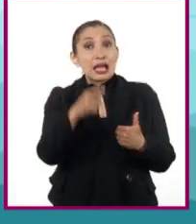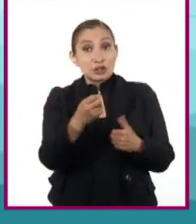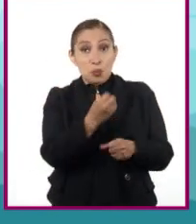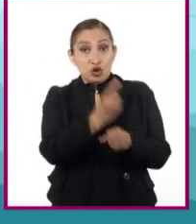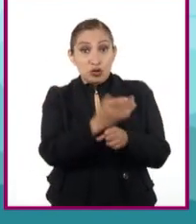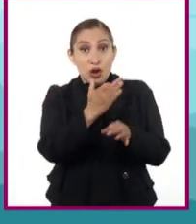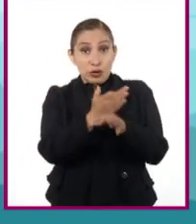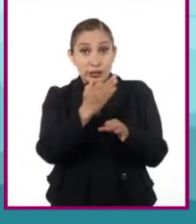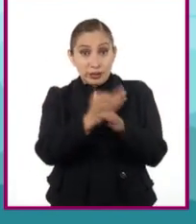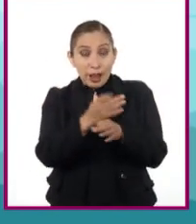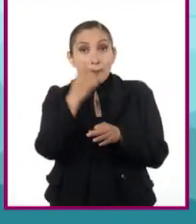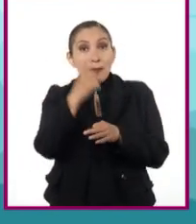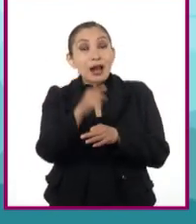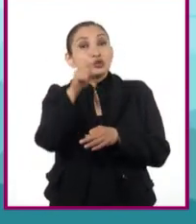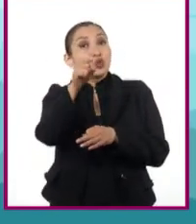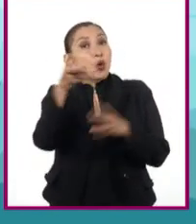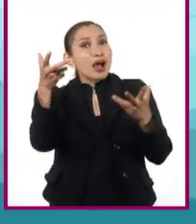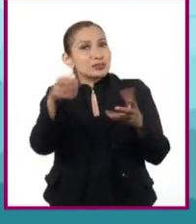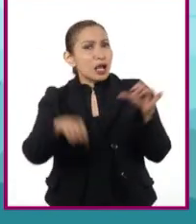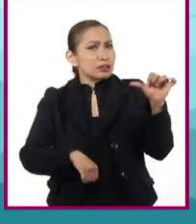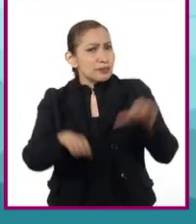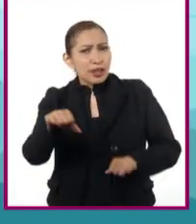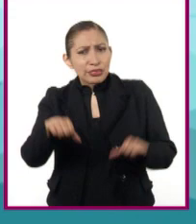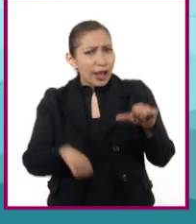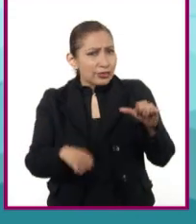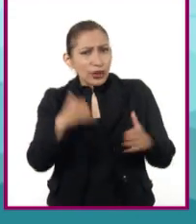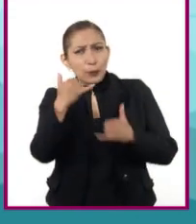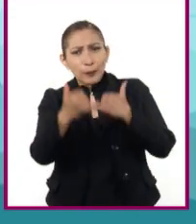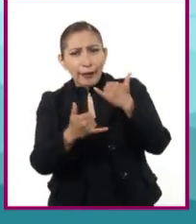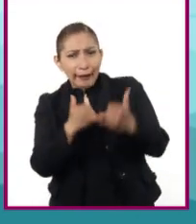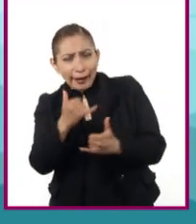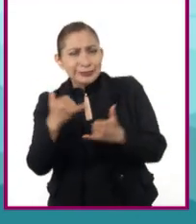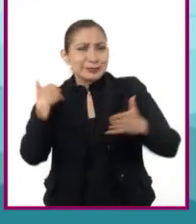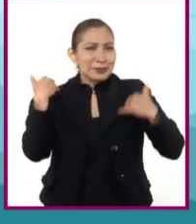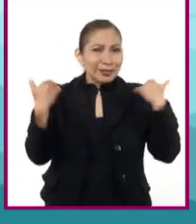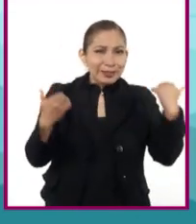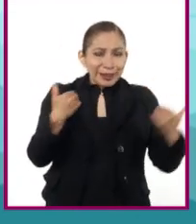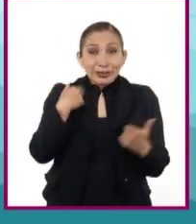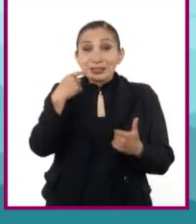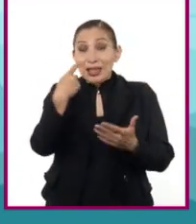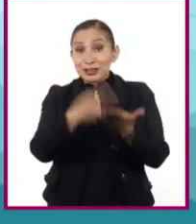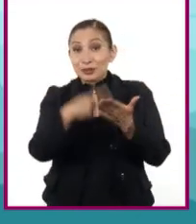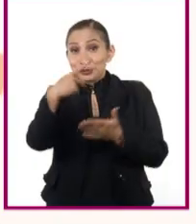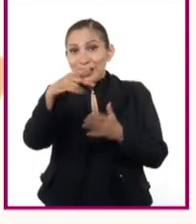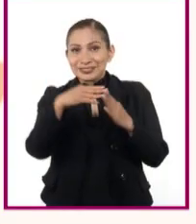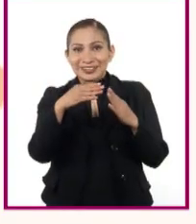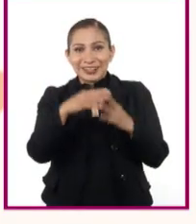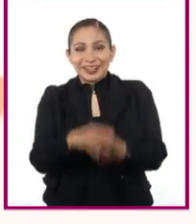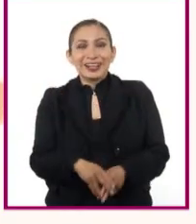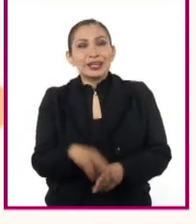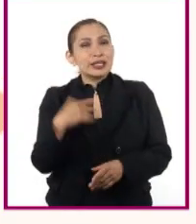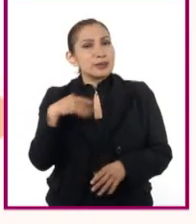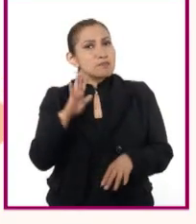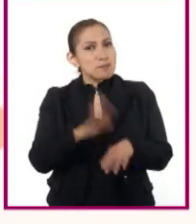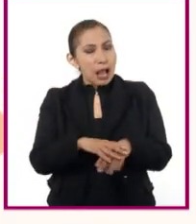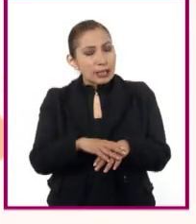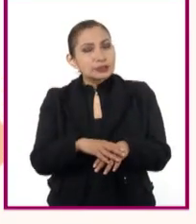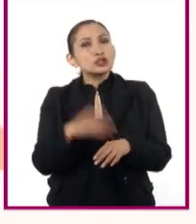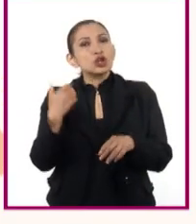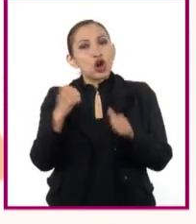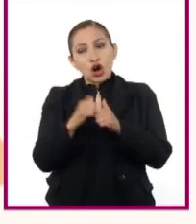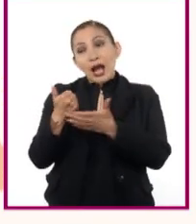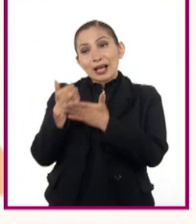gran oportunidad para que realicen actividades lúdicas y divertidas desde sus hogares y de preferencia